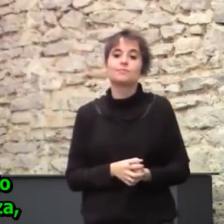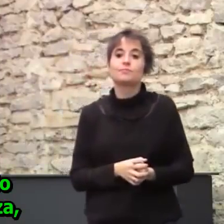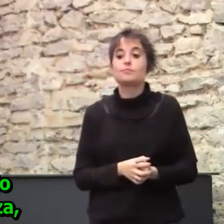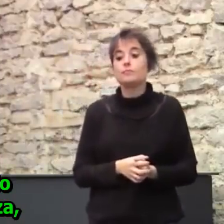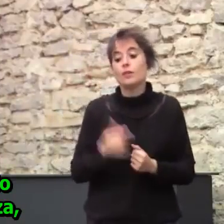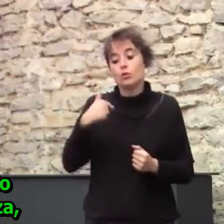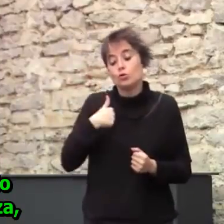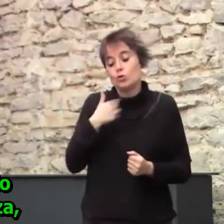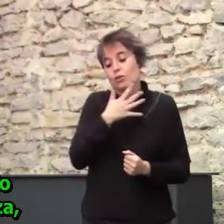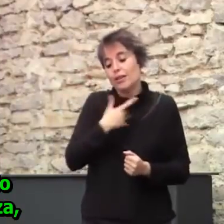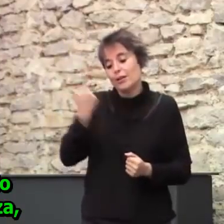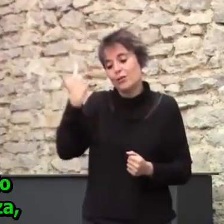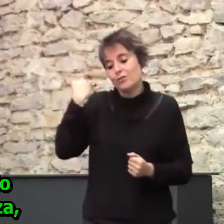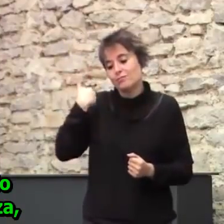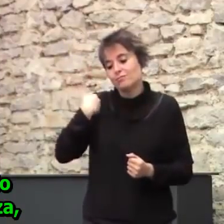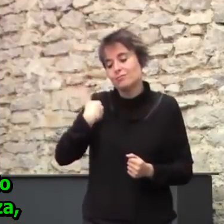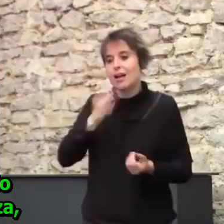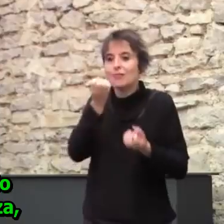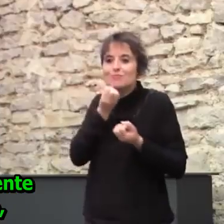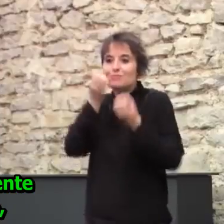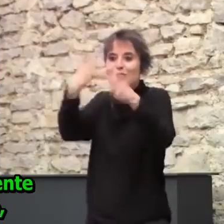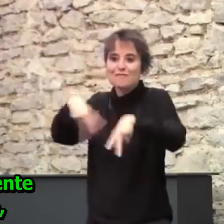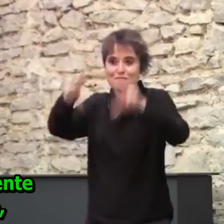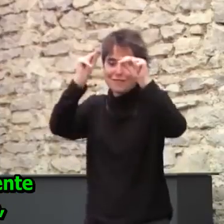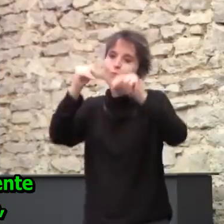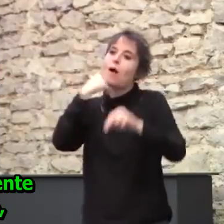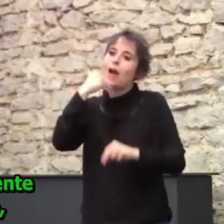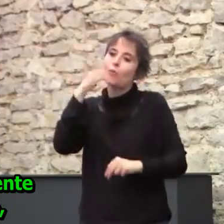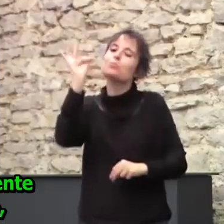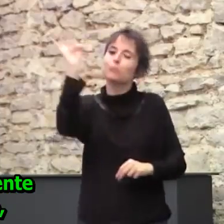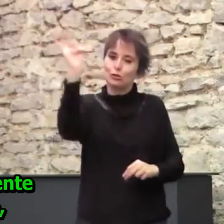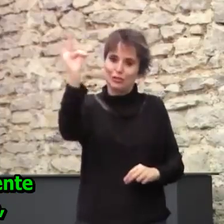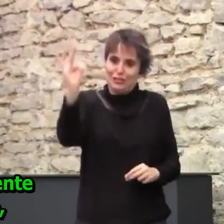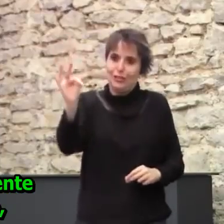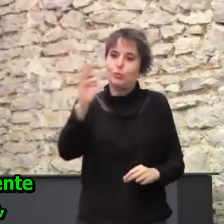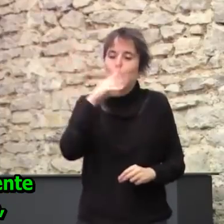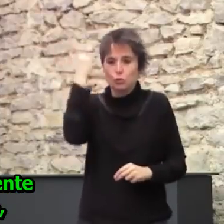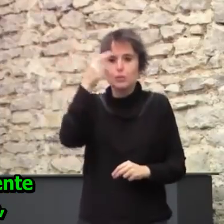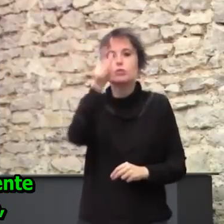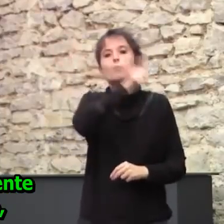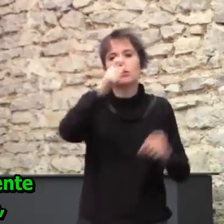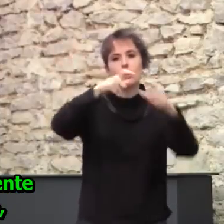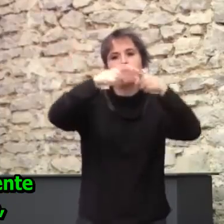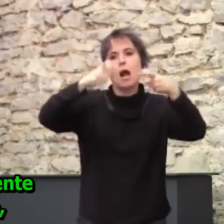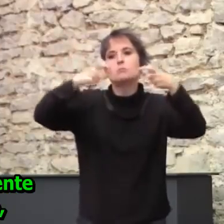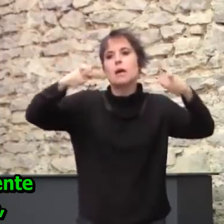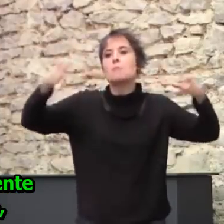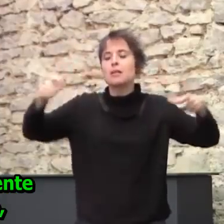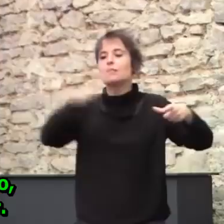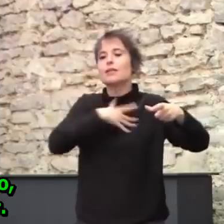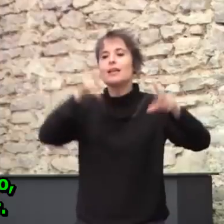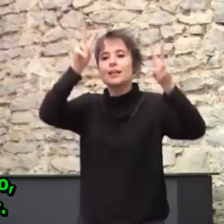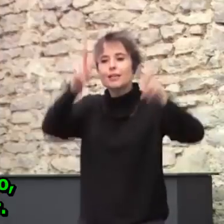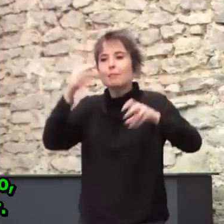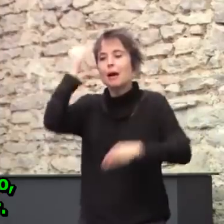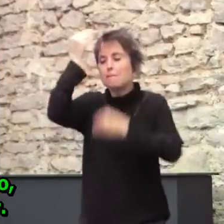yo quiero terminar lanzando como un mensaje optimista y de esperanza, porque creo que cada vez hay más gente que está queriendo hablar de esto,